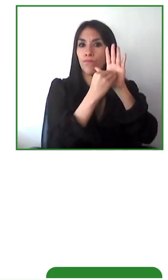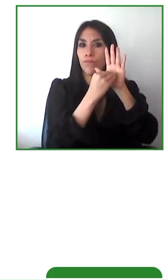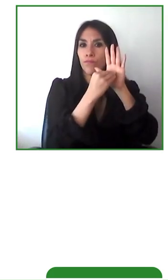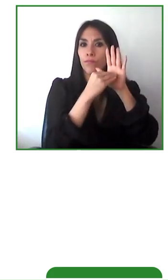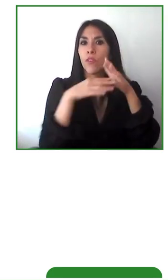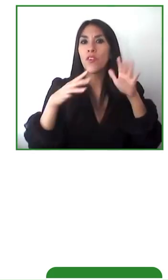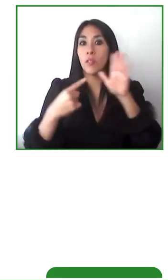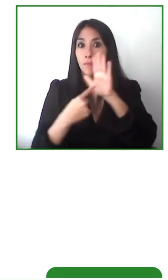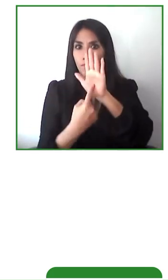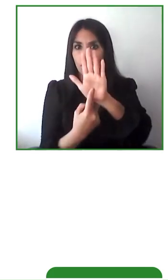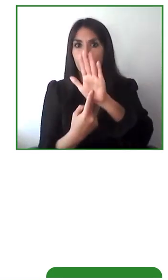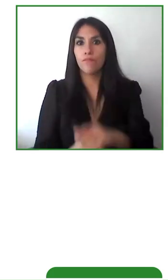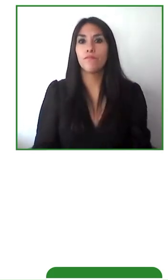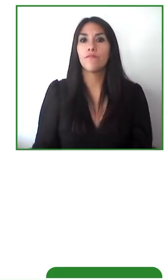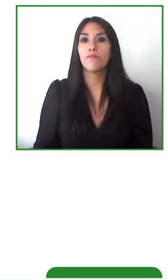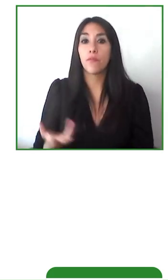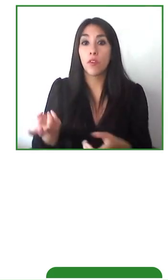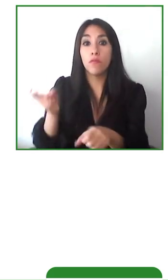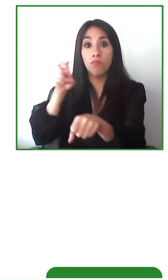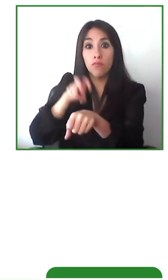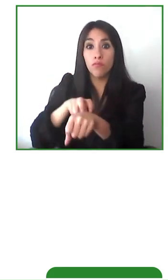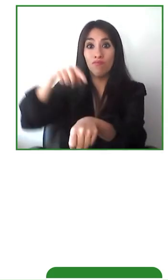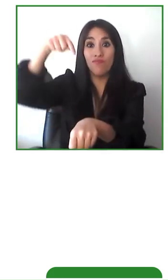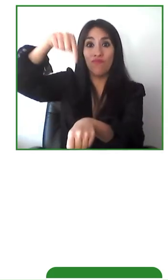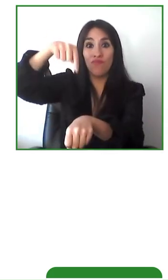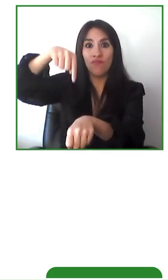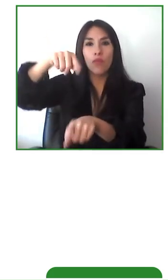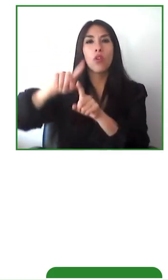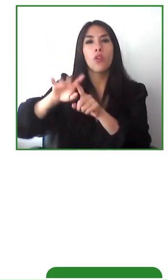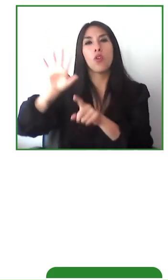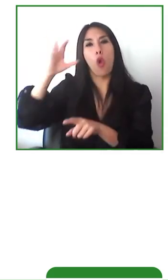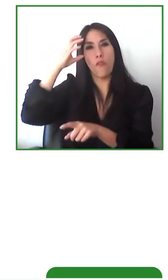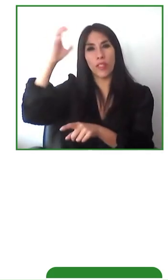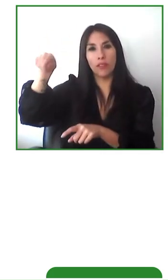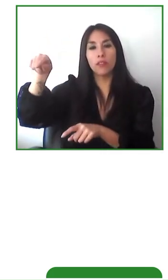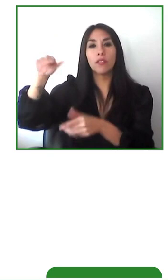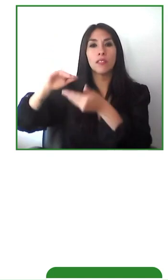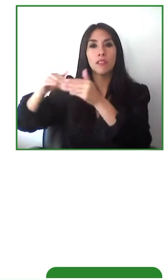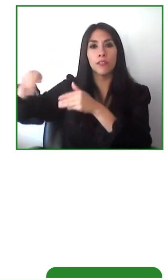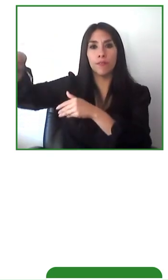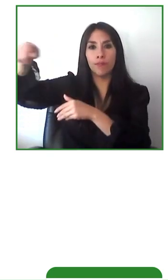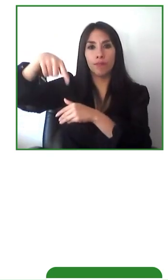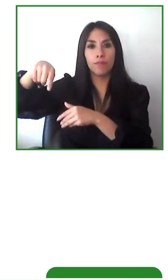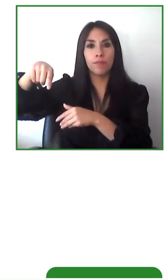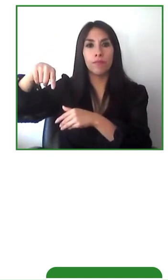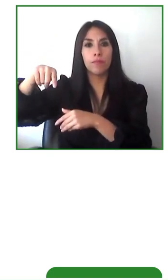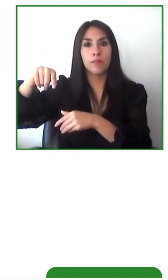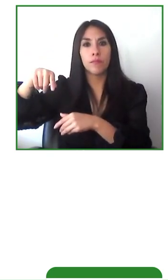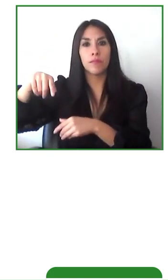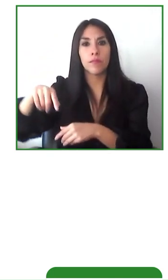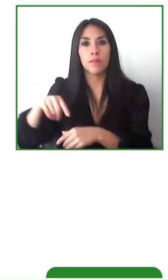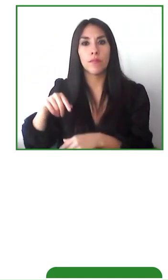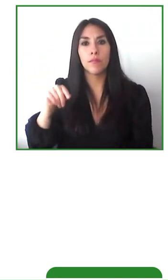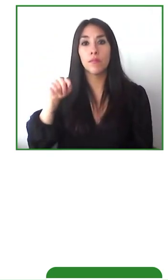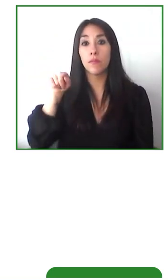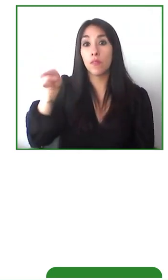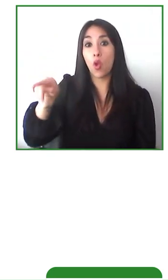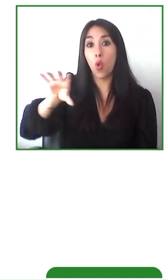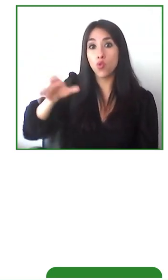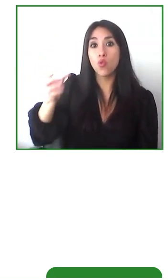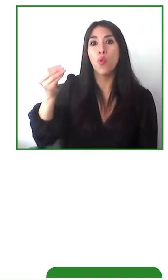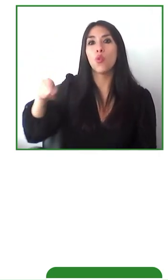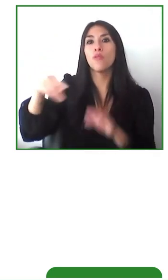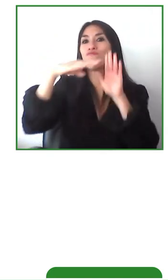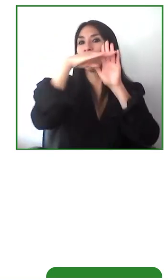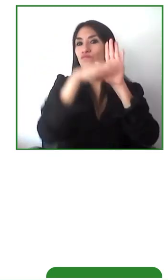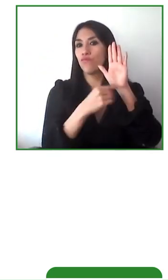de esa municipalidad, de esa región, de ese país, y ese es el mayor reto al que nos enfrentamos cuando